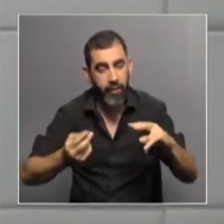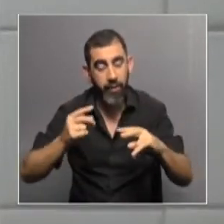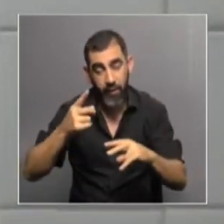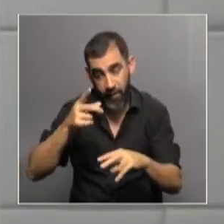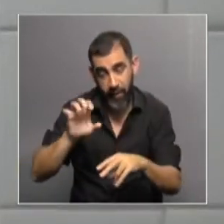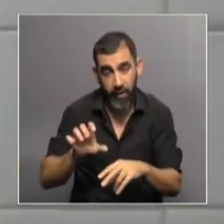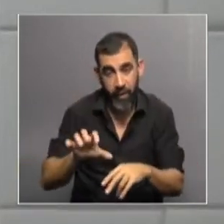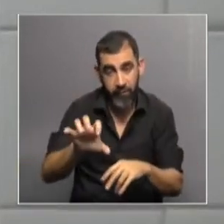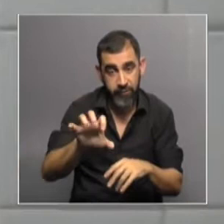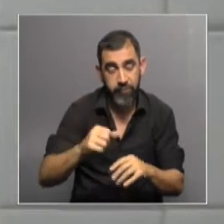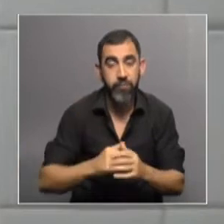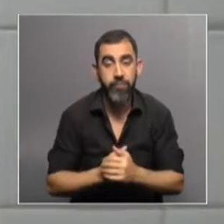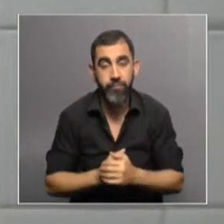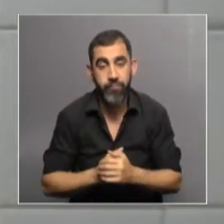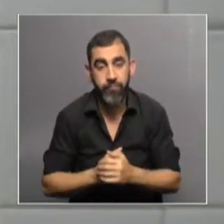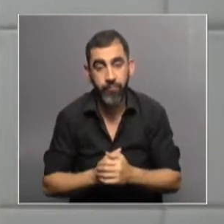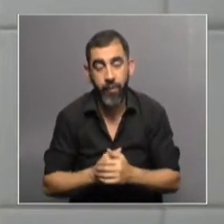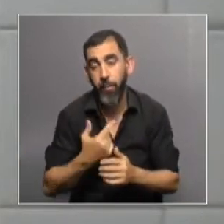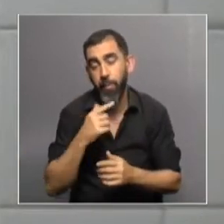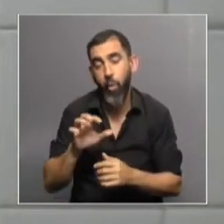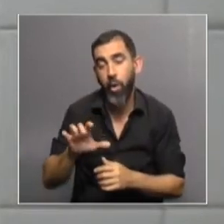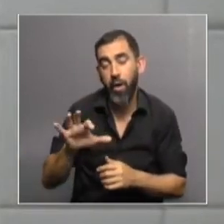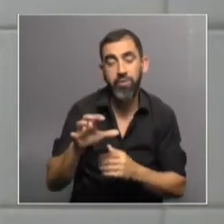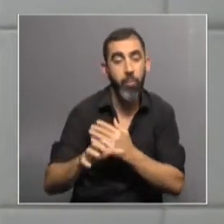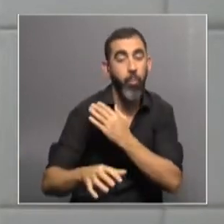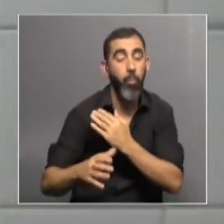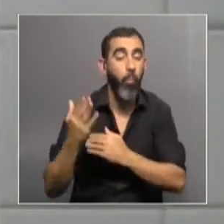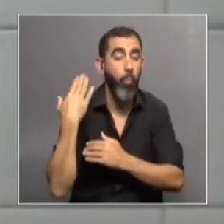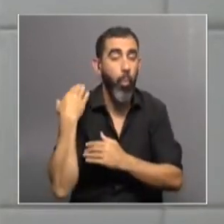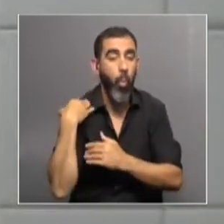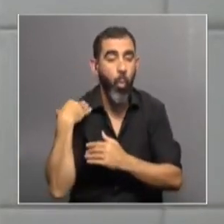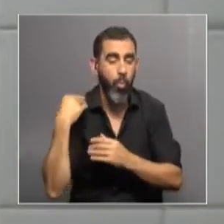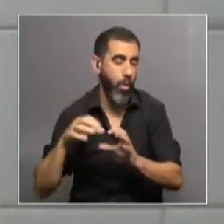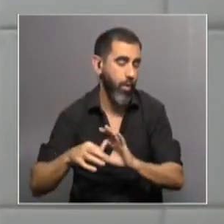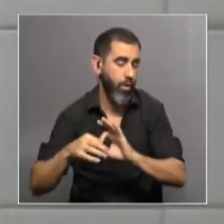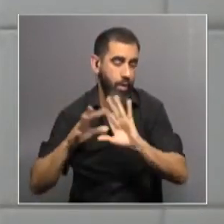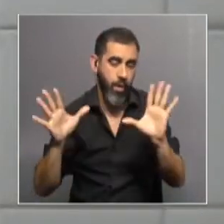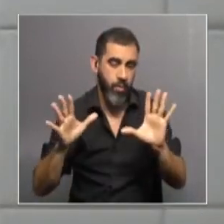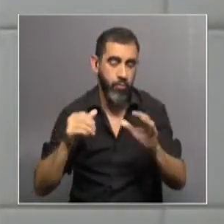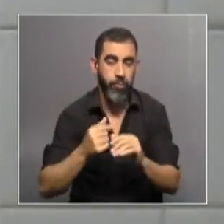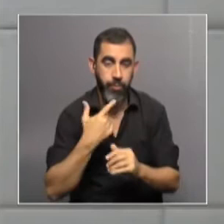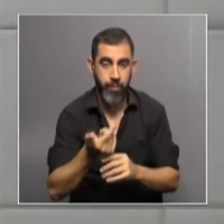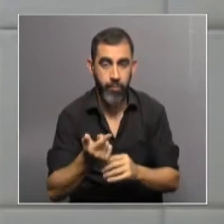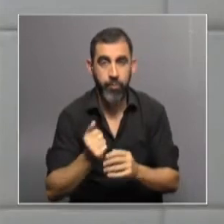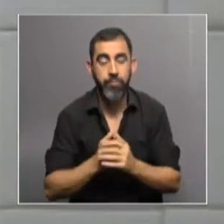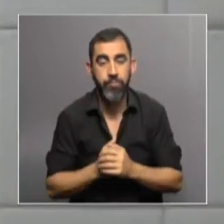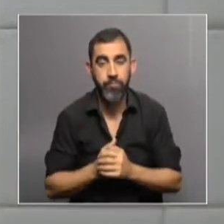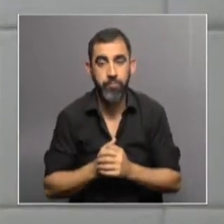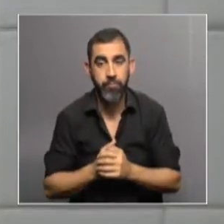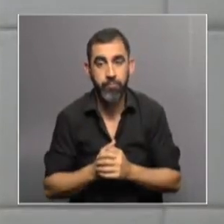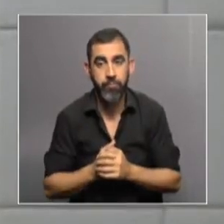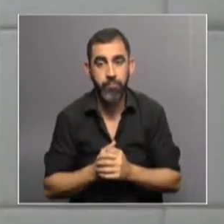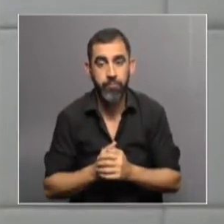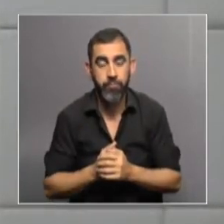en particular el caso del cáncer de pulmón quizás sea el más claro que nos ha dado una evolución muy importante en los